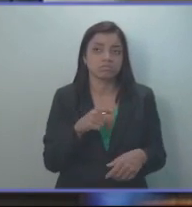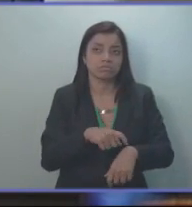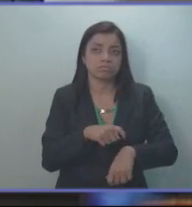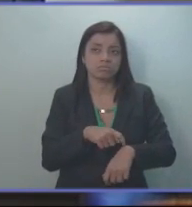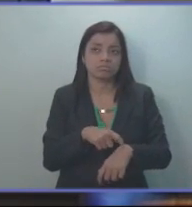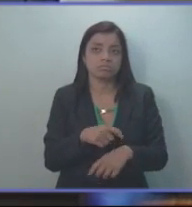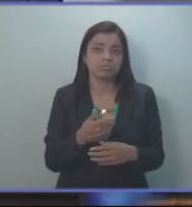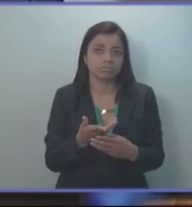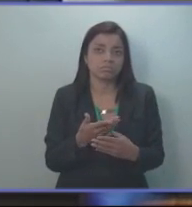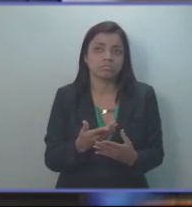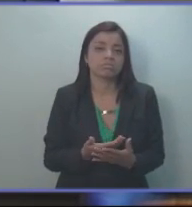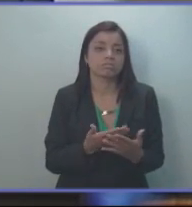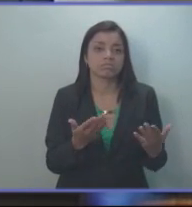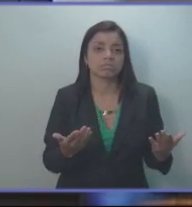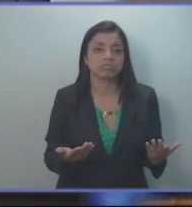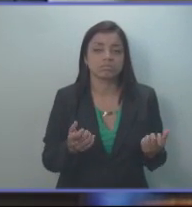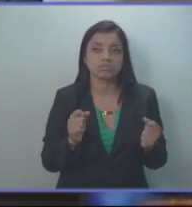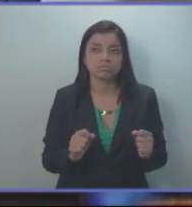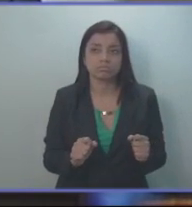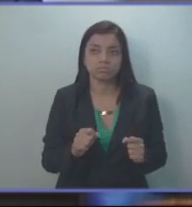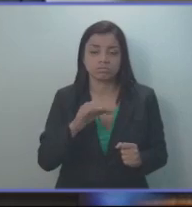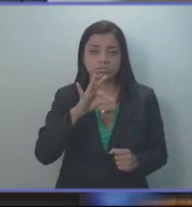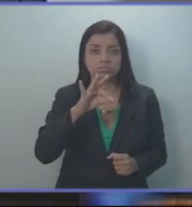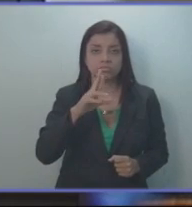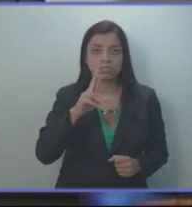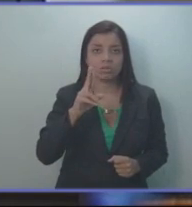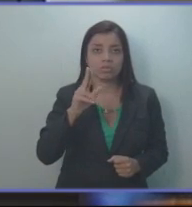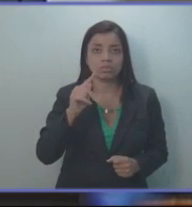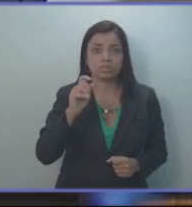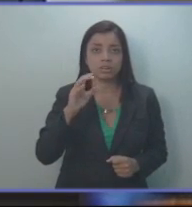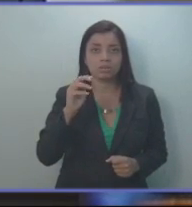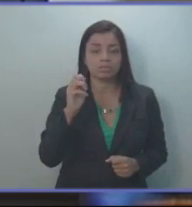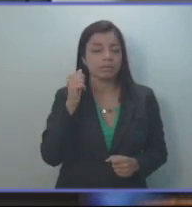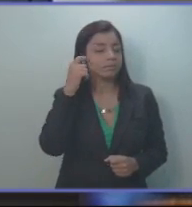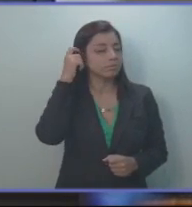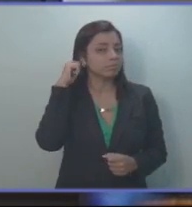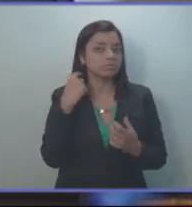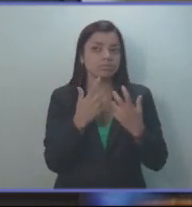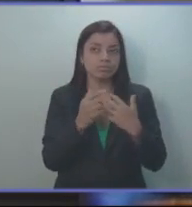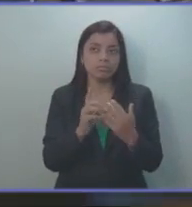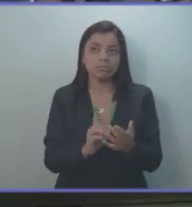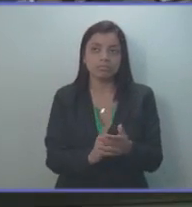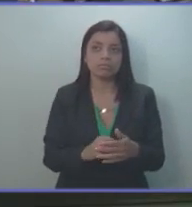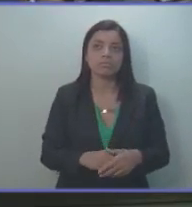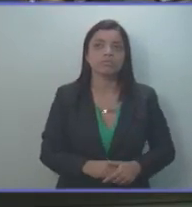están en manos de Futenma. Muchas gracias, presidente, y compañeros diputados.